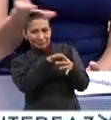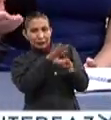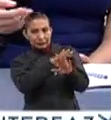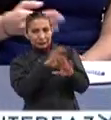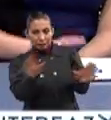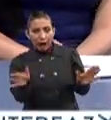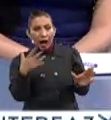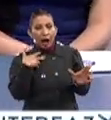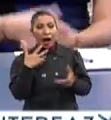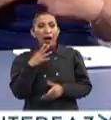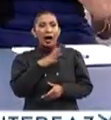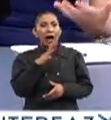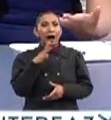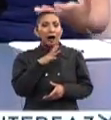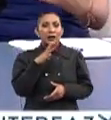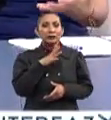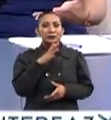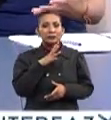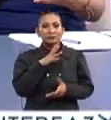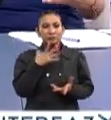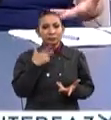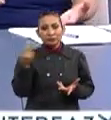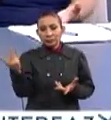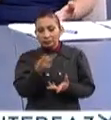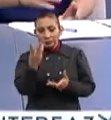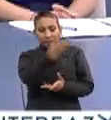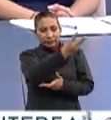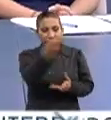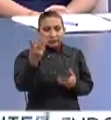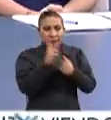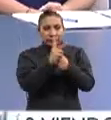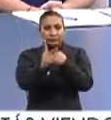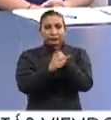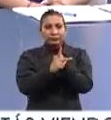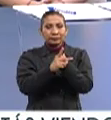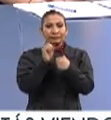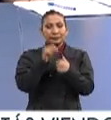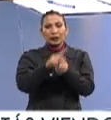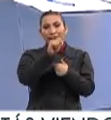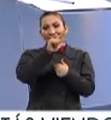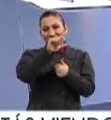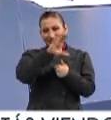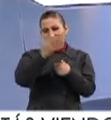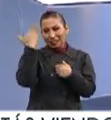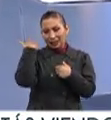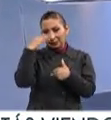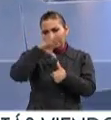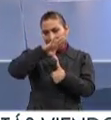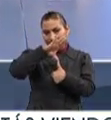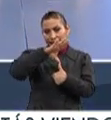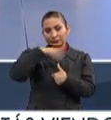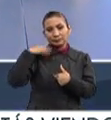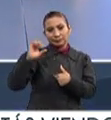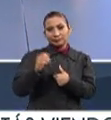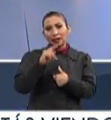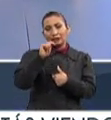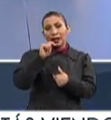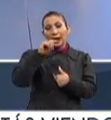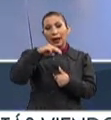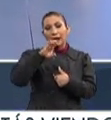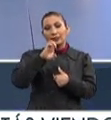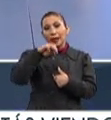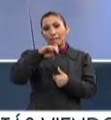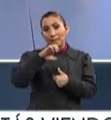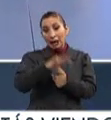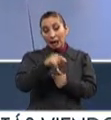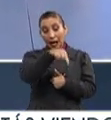ya hubo un, valga la redundancia, un acuerdo entre los tres países que conformaban el Tratado de Libre Comercio de América del Norte, el famoso T-MEC, y